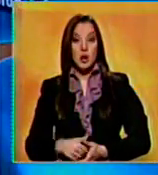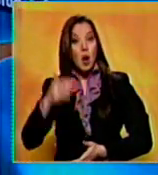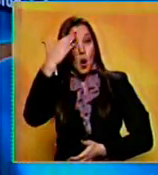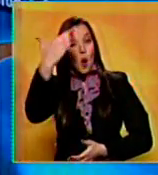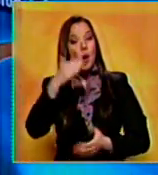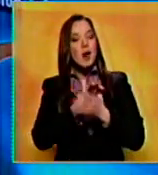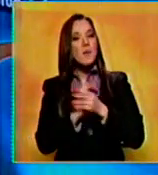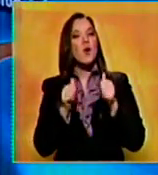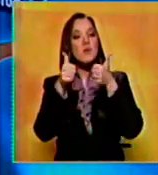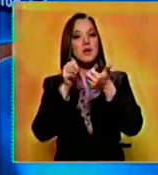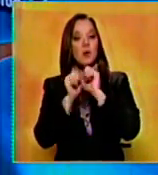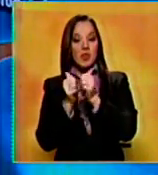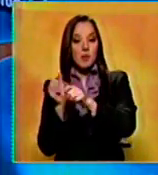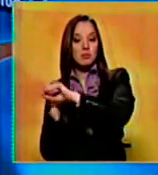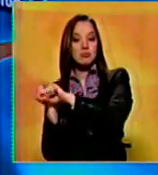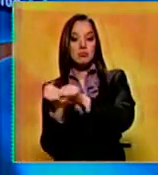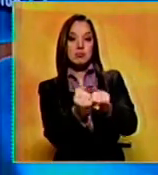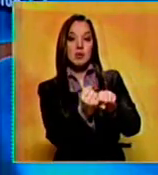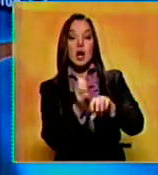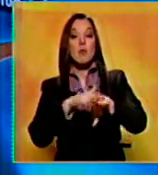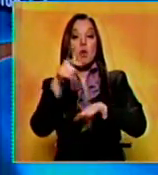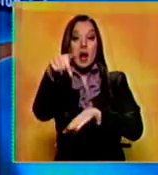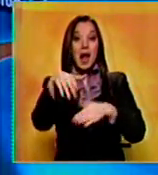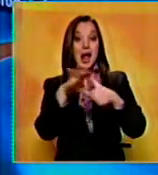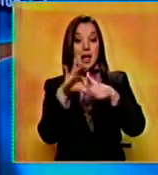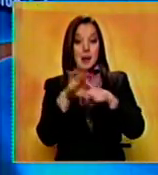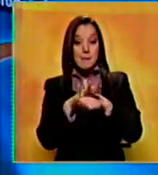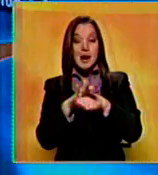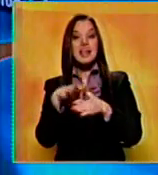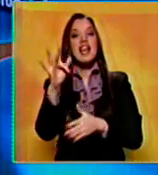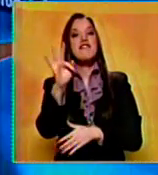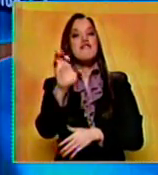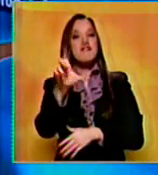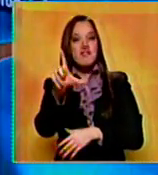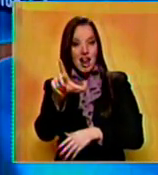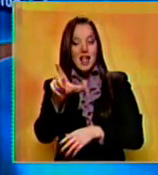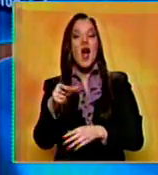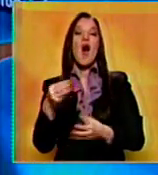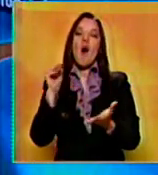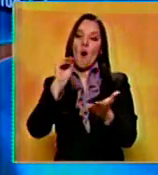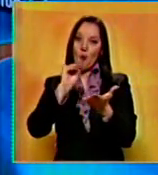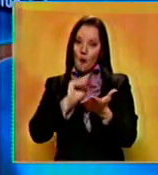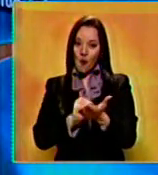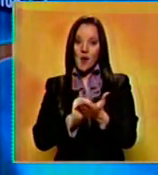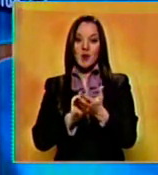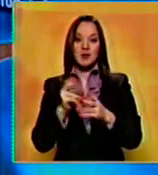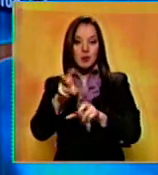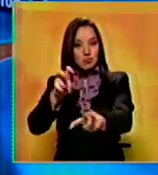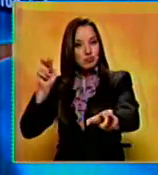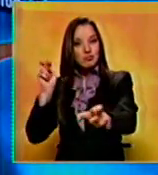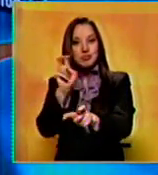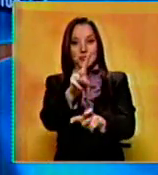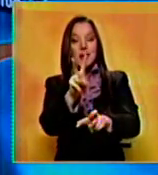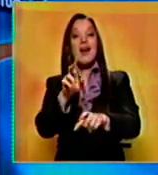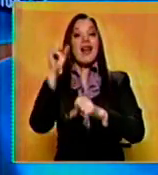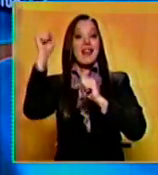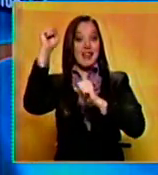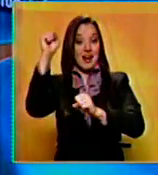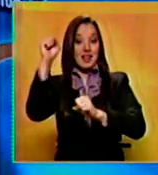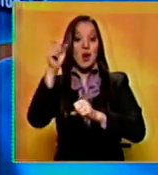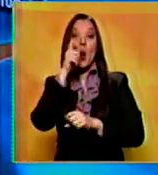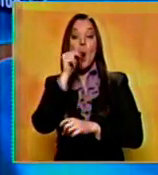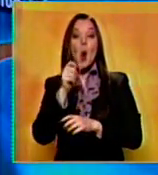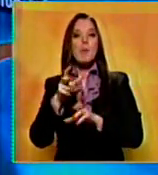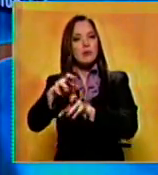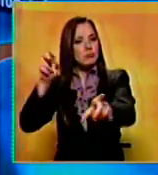Hola amigos, comenzamos los deportes con el béisbol de Grandes Ligas porque este martes Félix Hernández volvió a lucirse desde la lomita a lograr una nueva victoria. El derecho llegó a